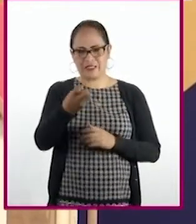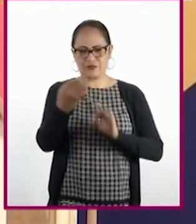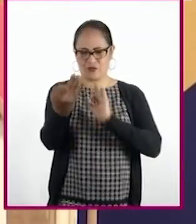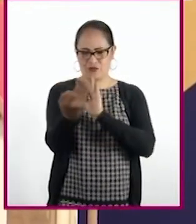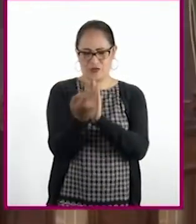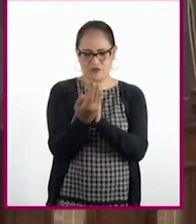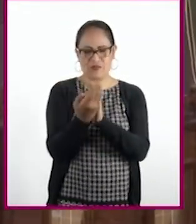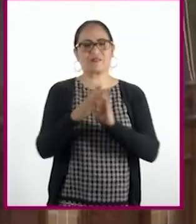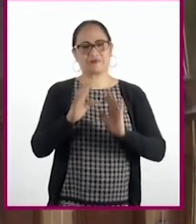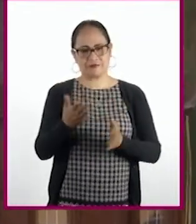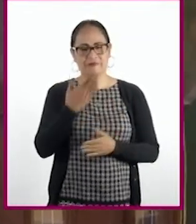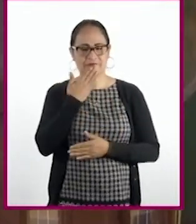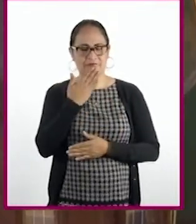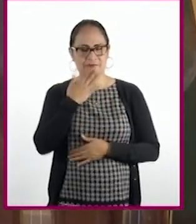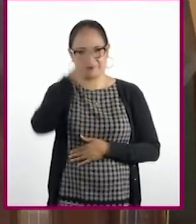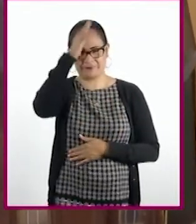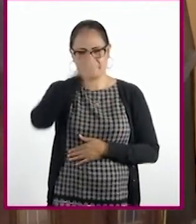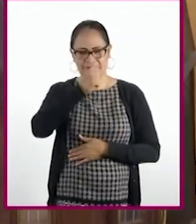frente.